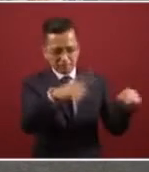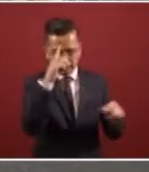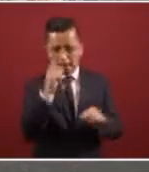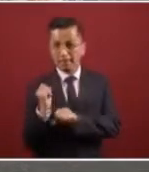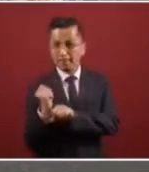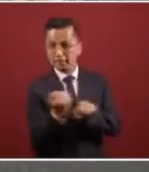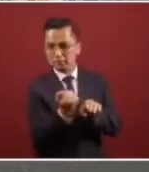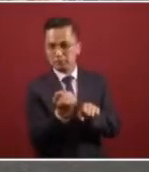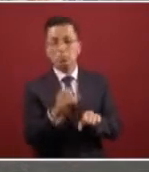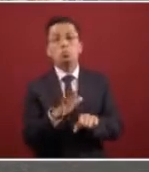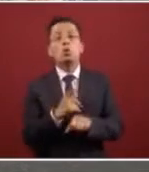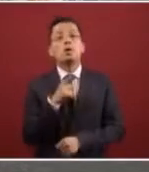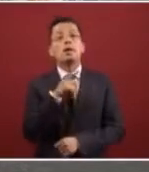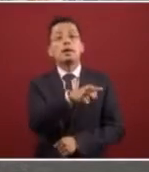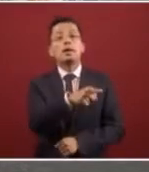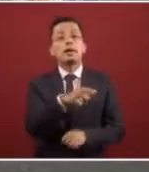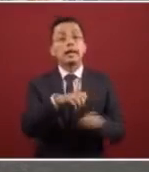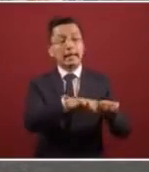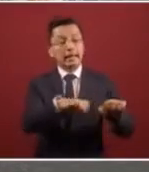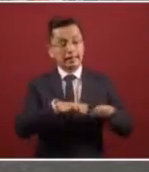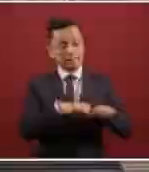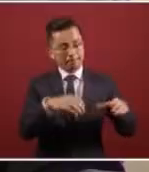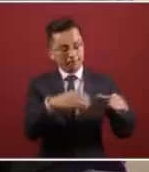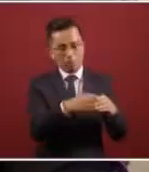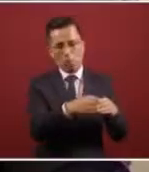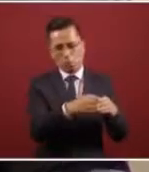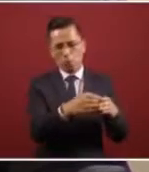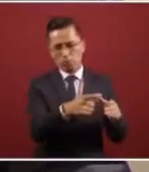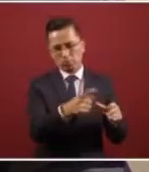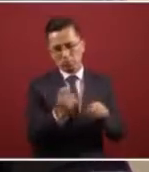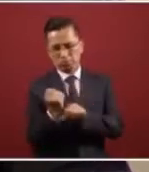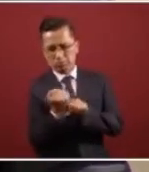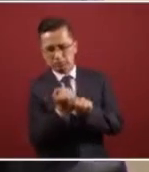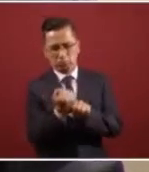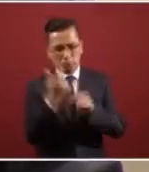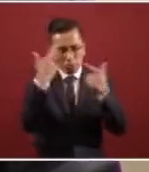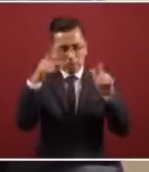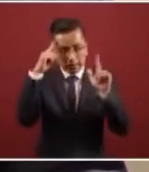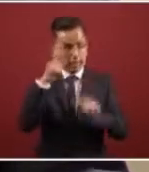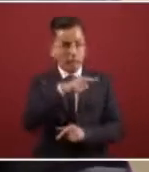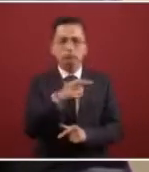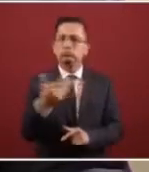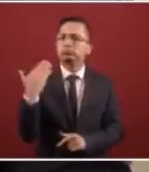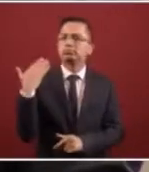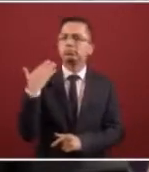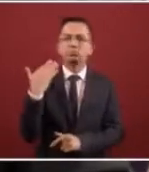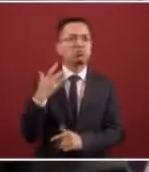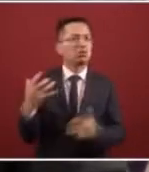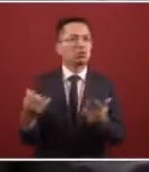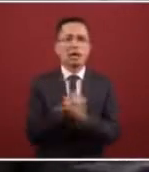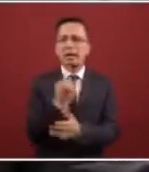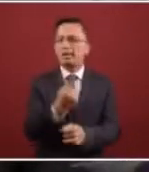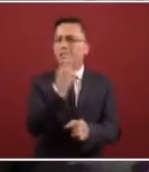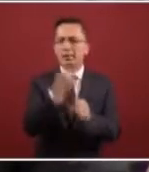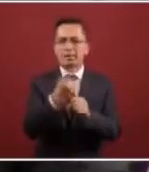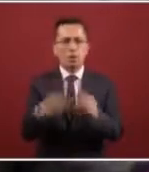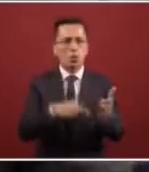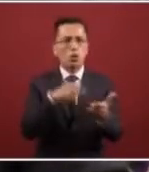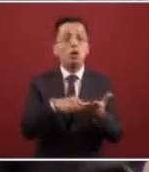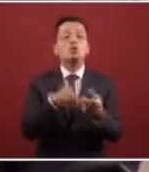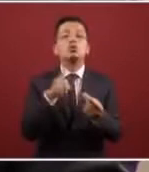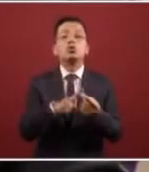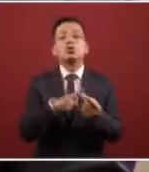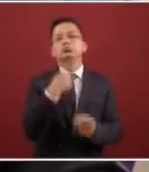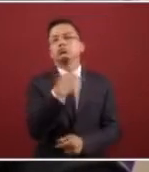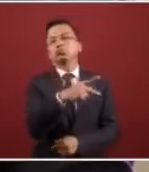equipo de béisbol de Marina obtuvo primer lugar en la liga en donde